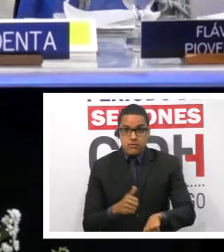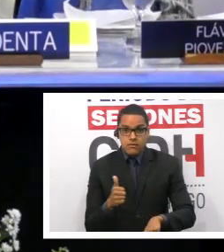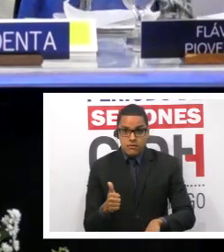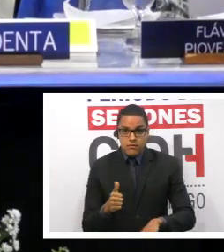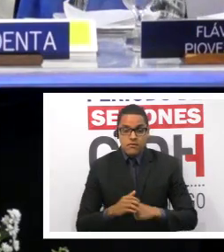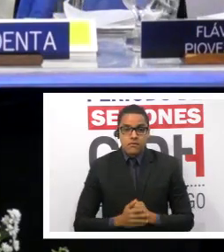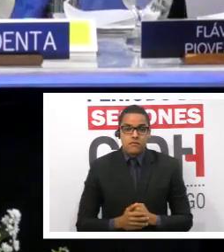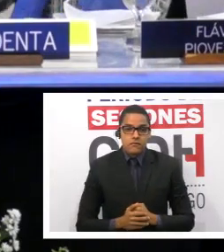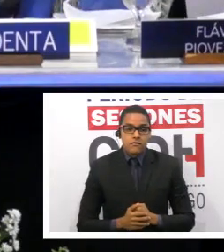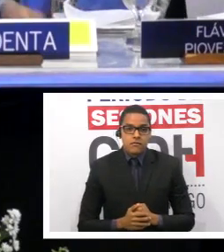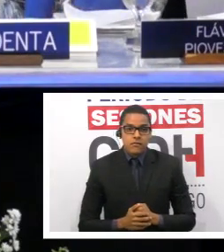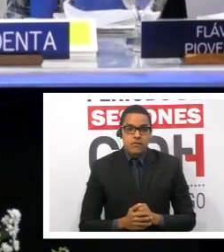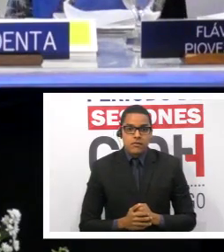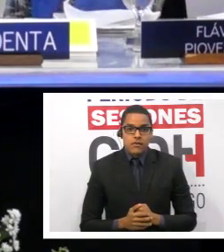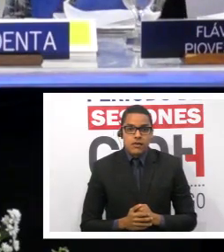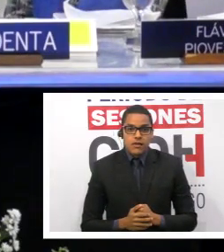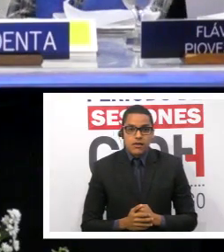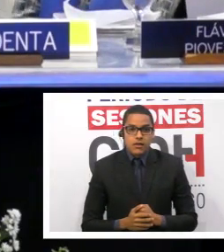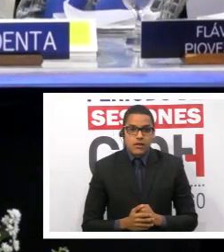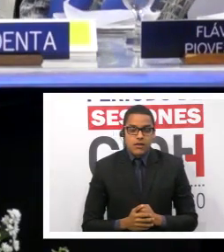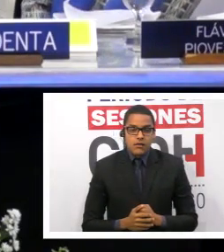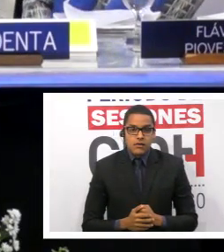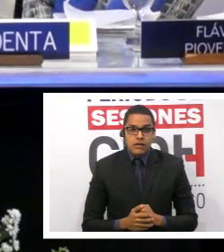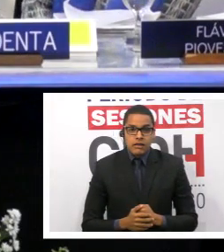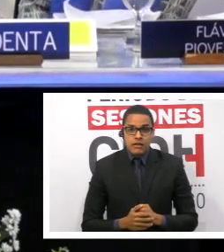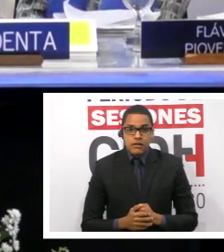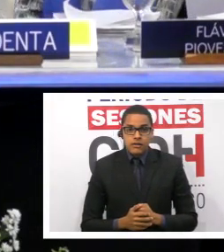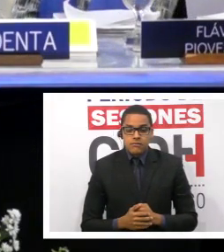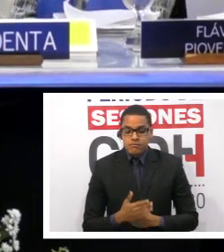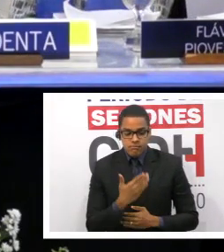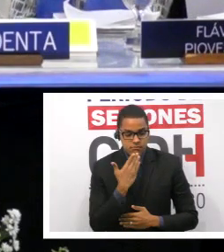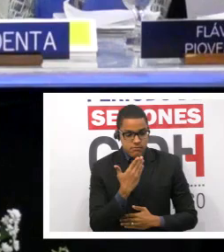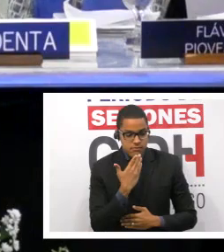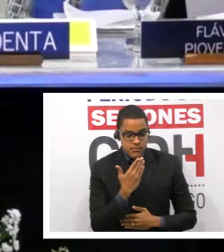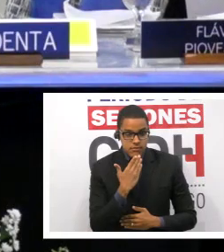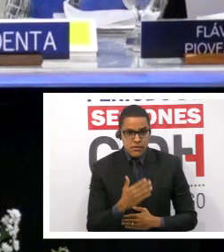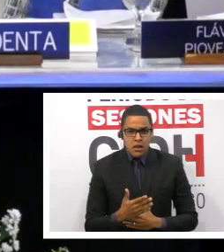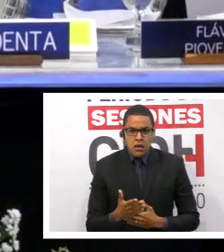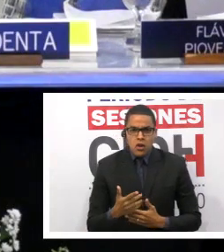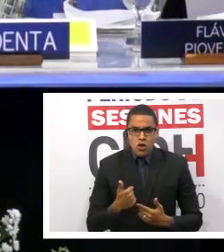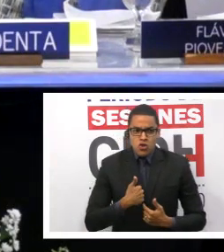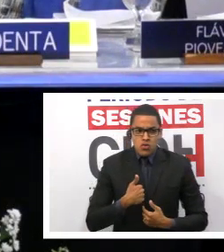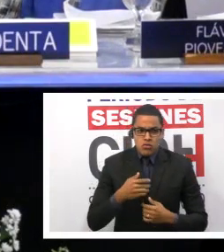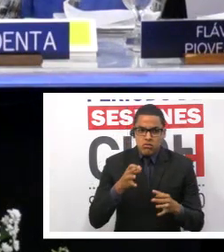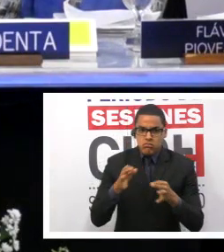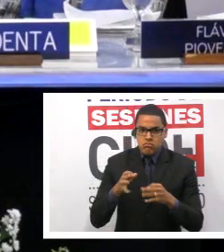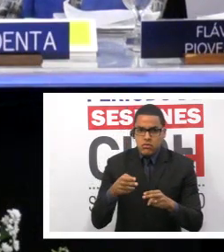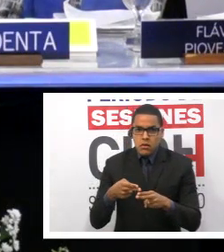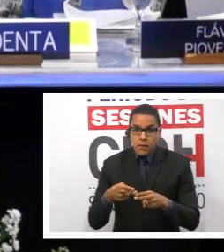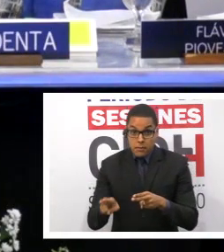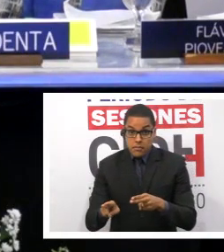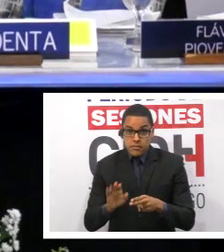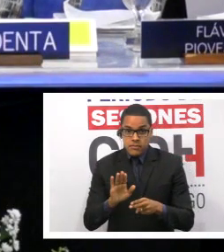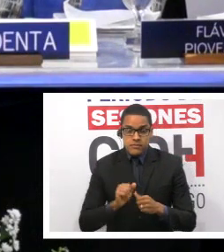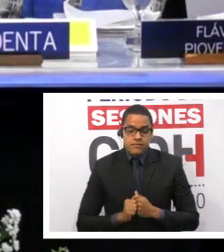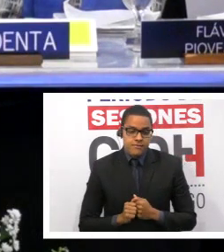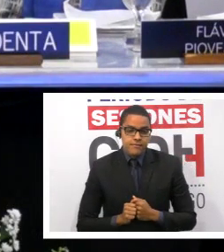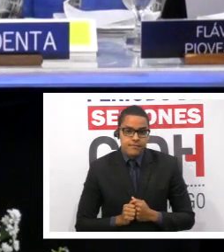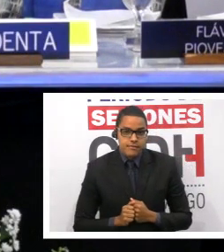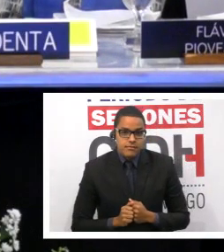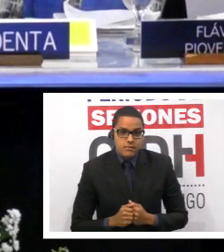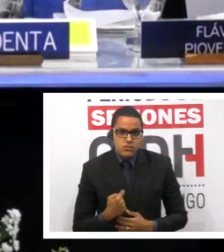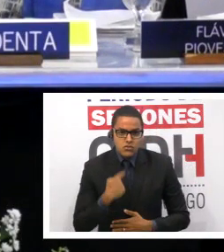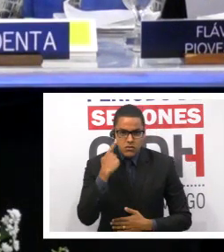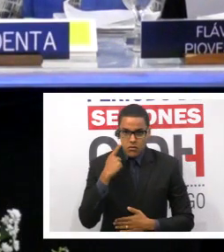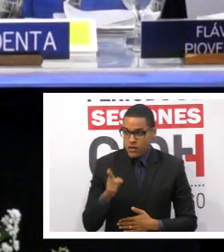gracias presidente va a ser sumamente breve porque creo que mi colega la relatora de ska es quien debe